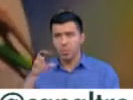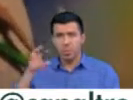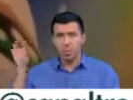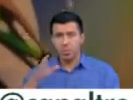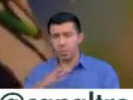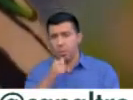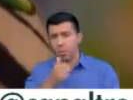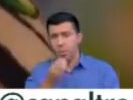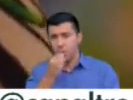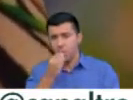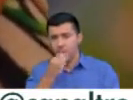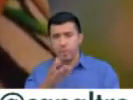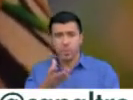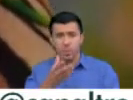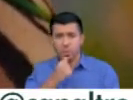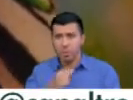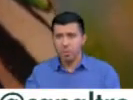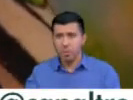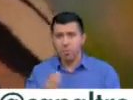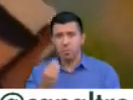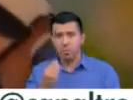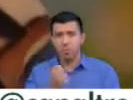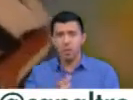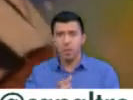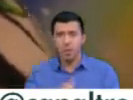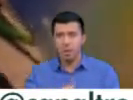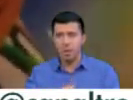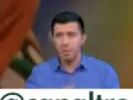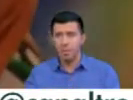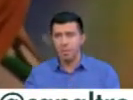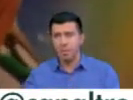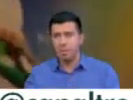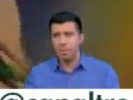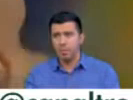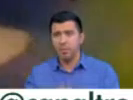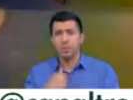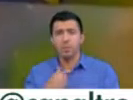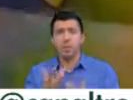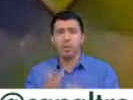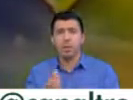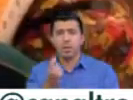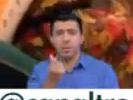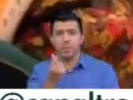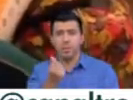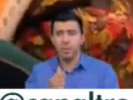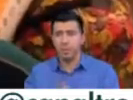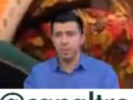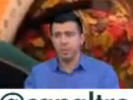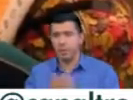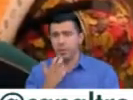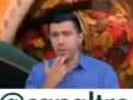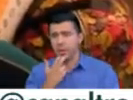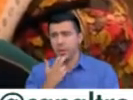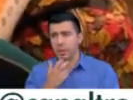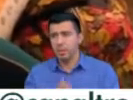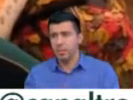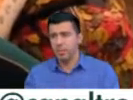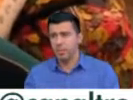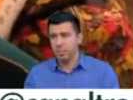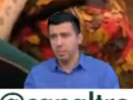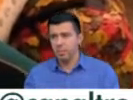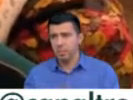nada que comer Hay mucha hambre y queremos plata aseguran que a diario